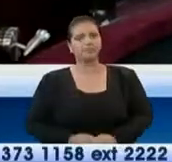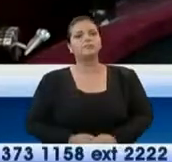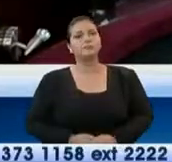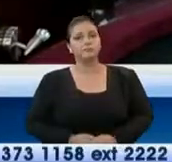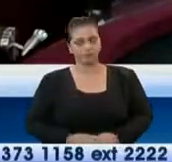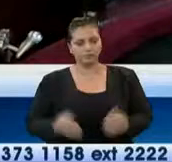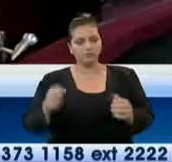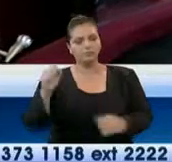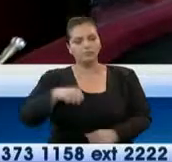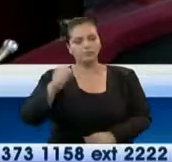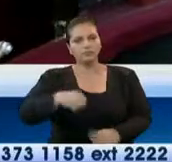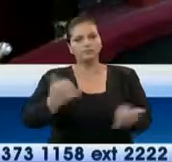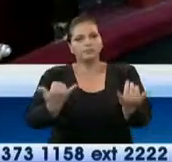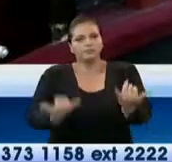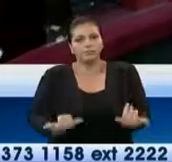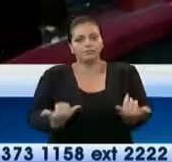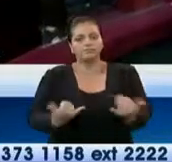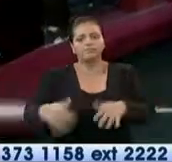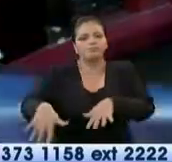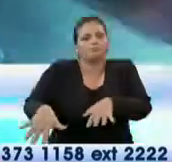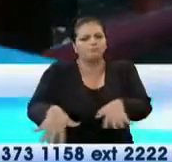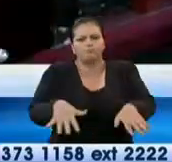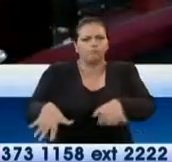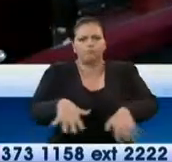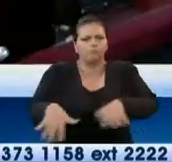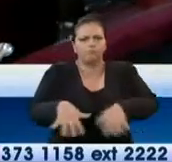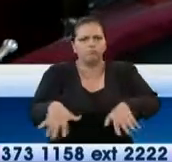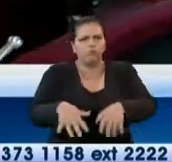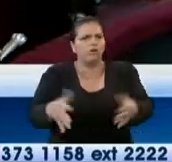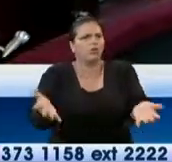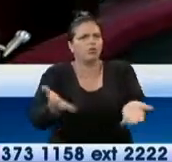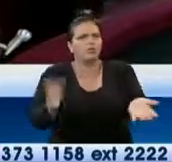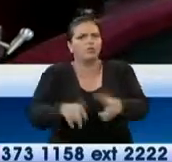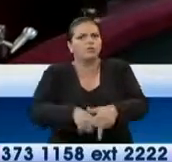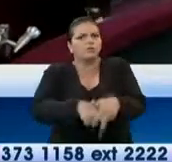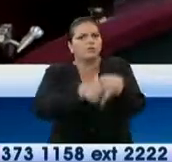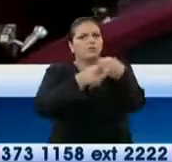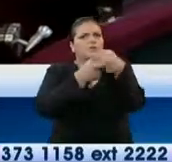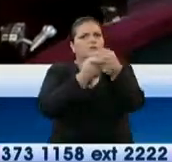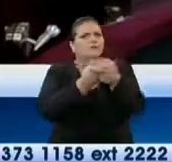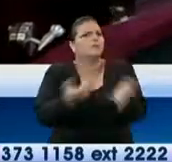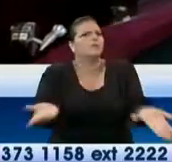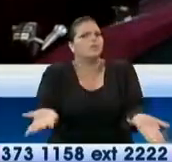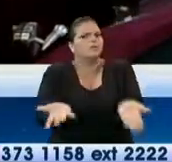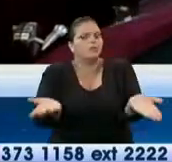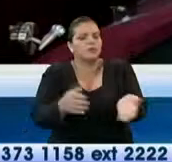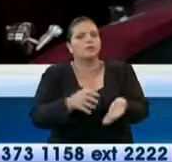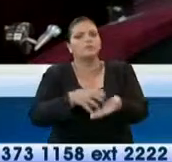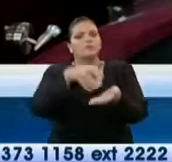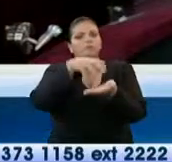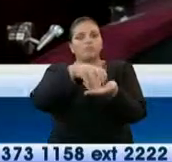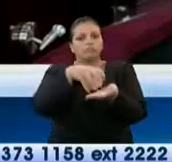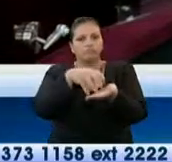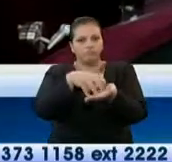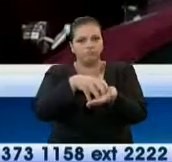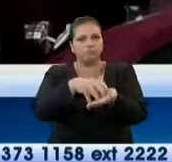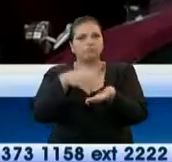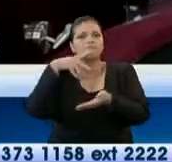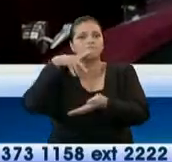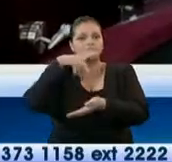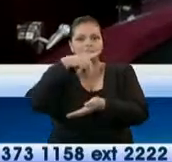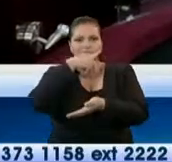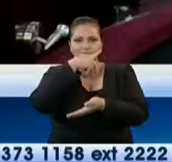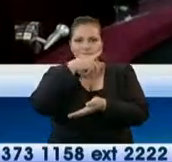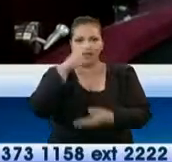¿no? 5.6, el epicentro en Cañar, a 87 kilómetros de profundidad. Yo digo que la profundidad es muy importante